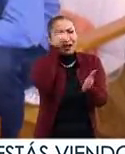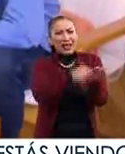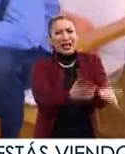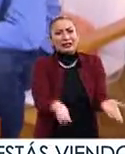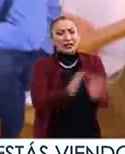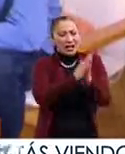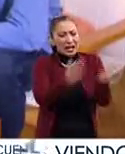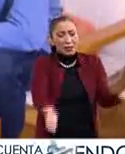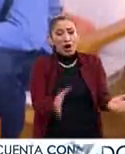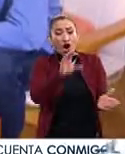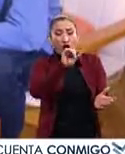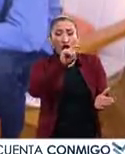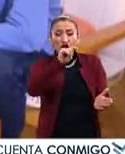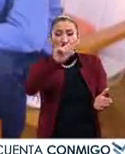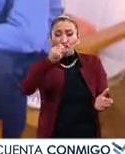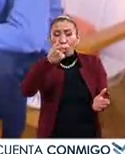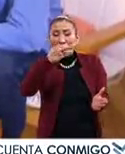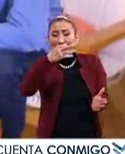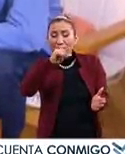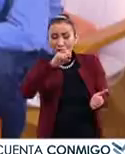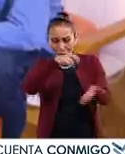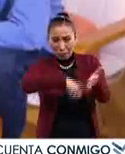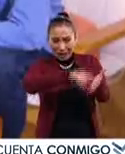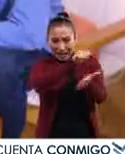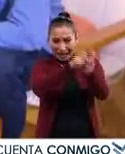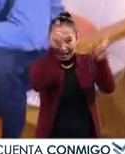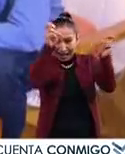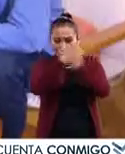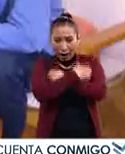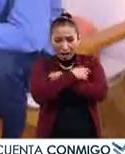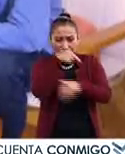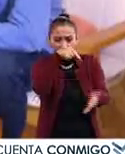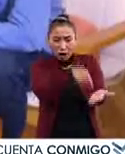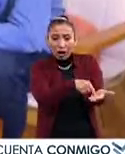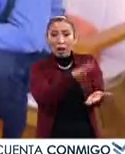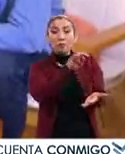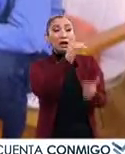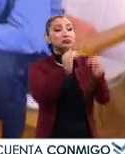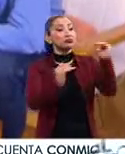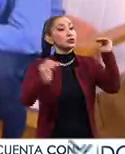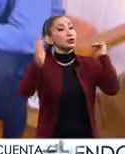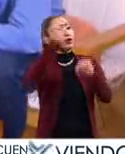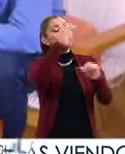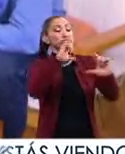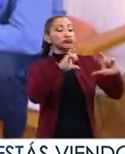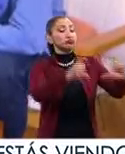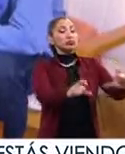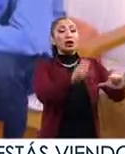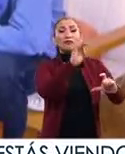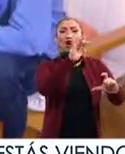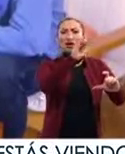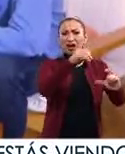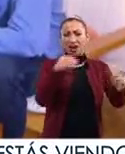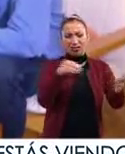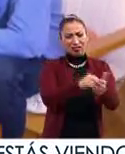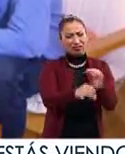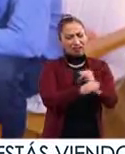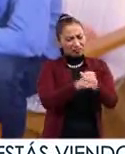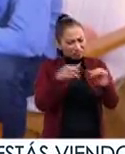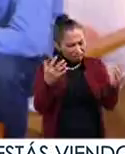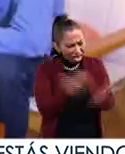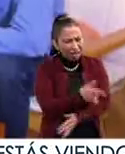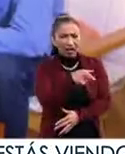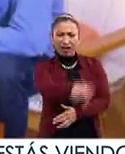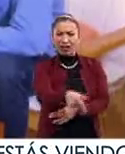pues es... Un libro de Otto Granados sobre la reforma educativa, bestseller en las librerías virtuales del fondo. Y bueno, en el momento